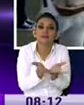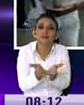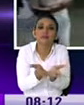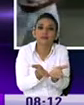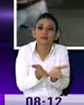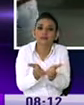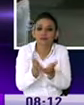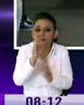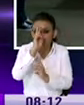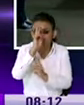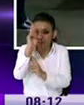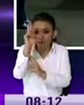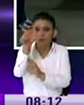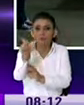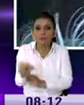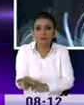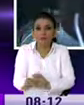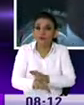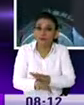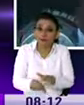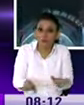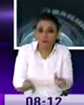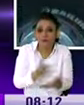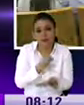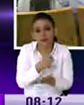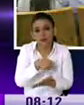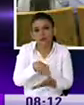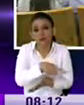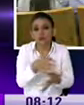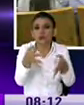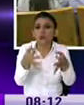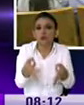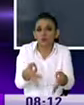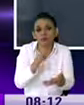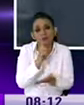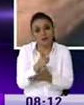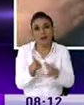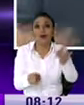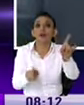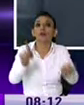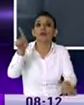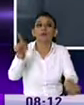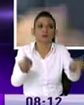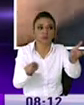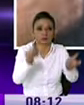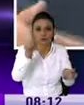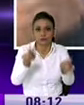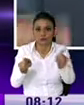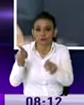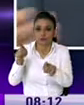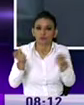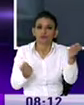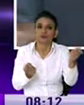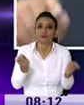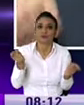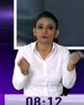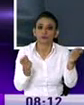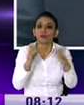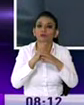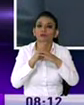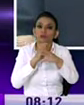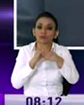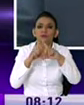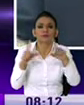al usuario. Sin duda habrá un cumplimiento, y no lo dudo, en algunas operadoras del